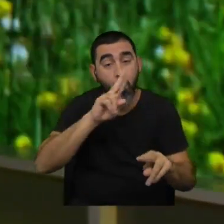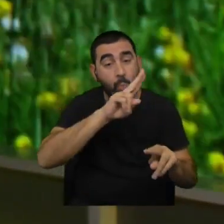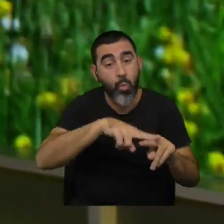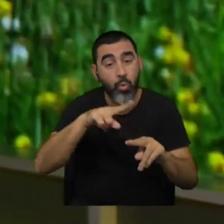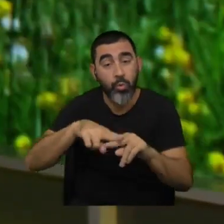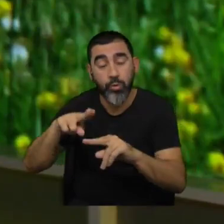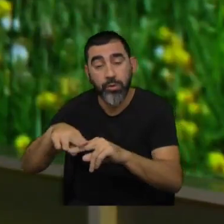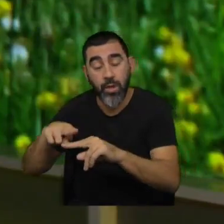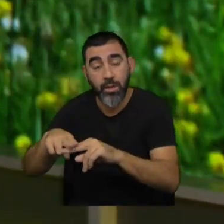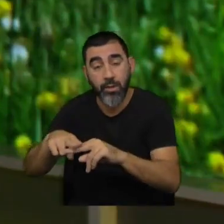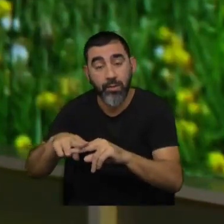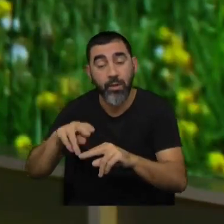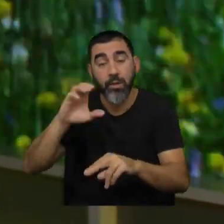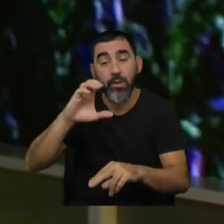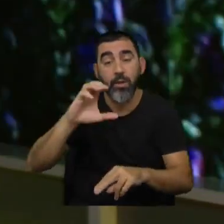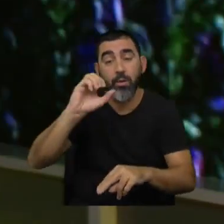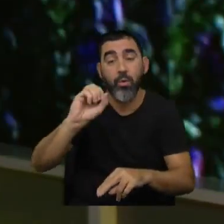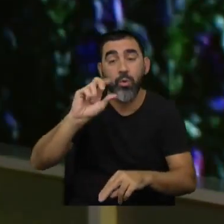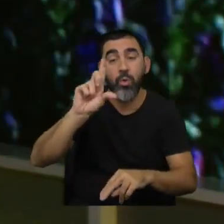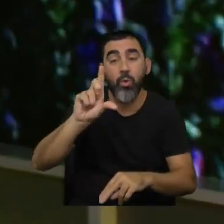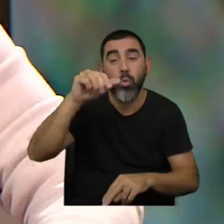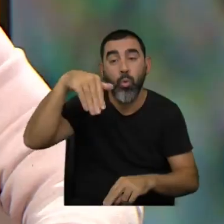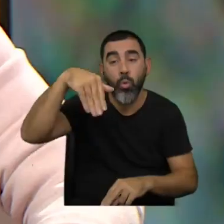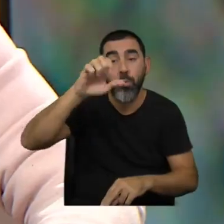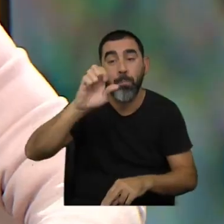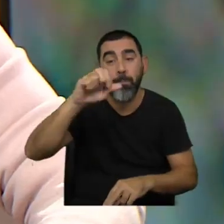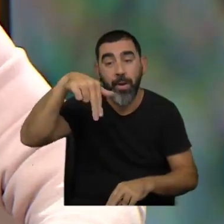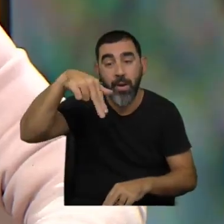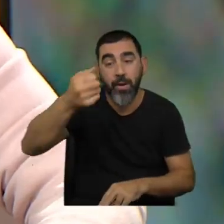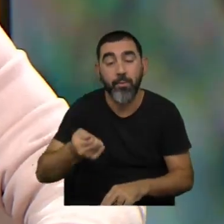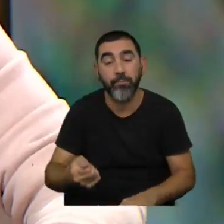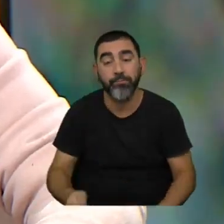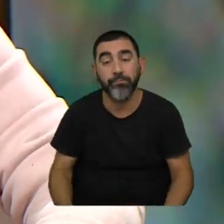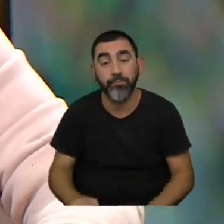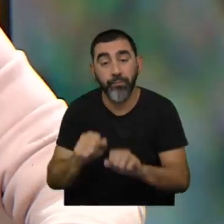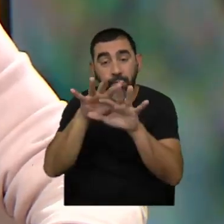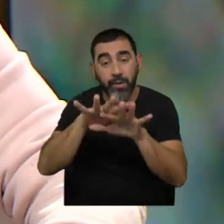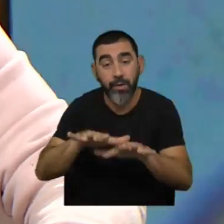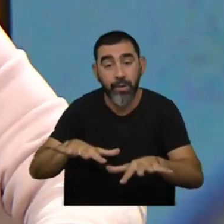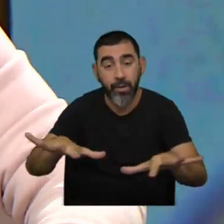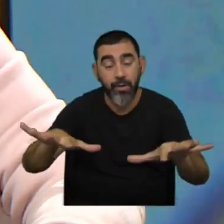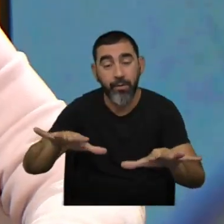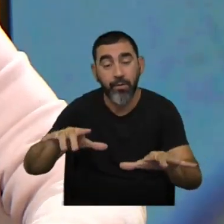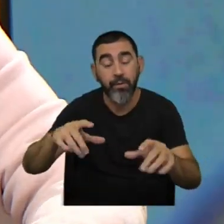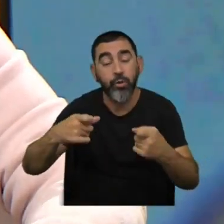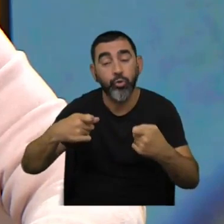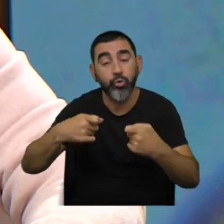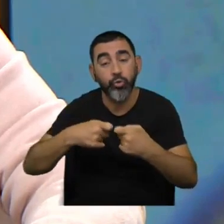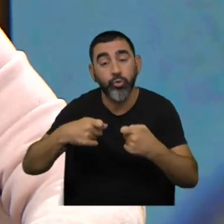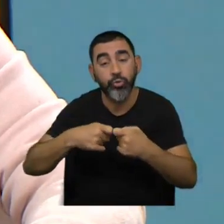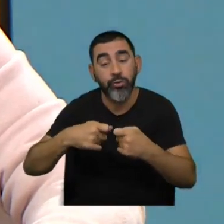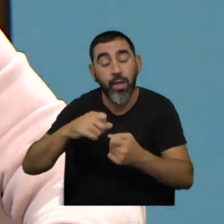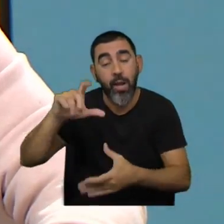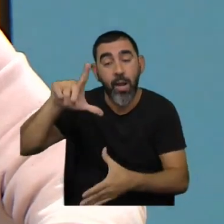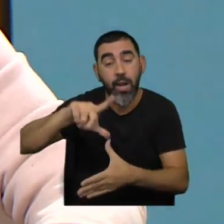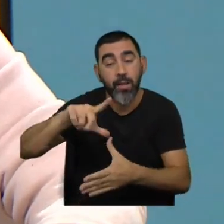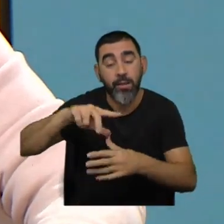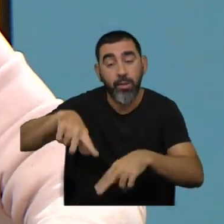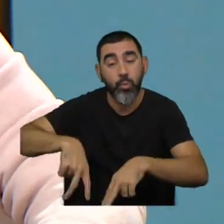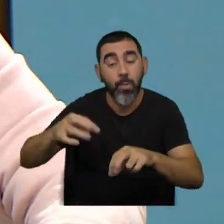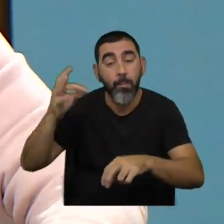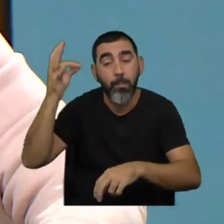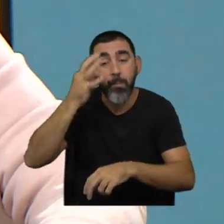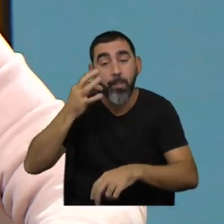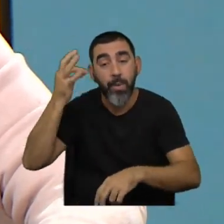colmenas en todo el continente. Repasemos algún dato. Así es esta red que está funcionando en la Sociedad Latinoamericana de Investigación en Abejas, trabaja desde el